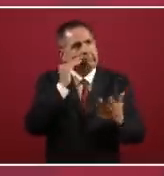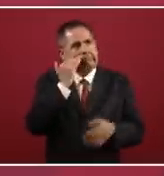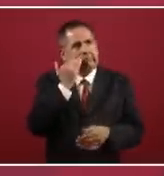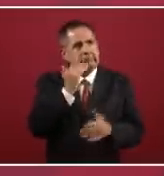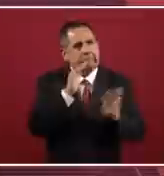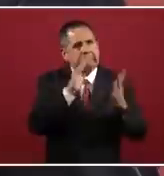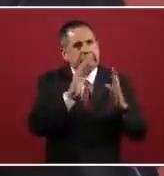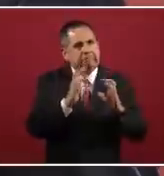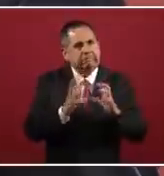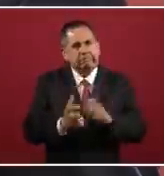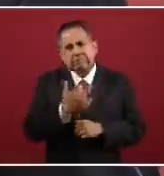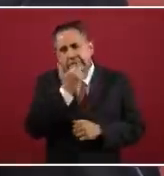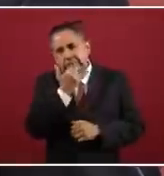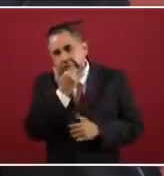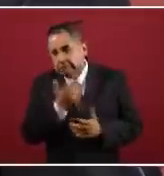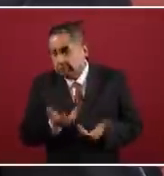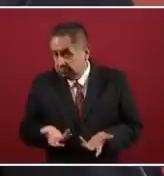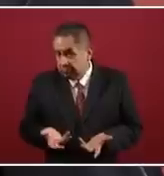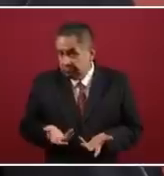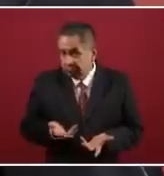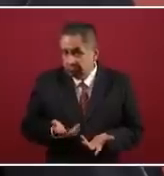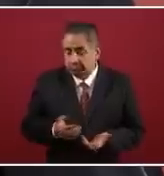las unidades habitacionales.